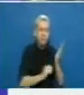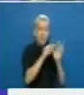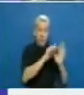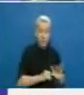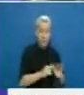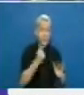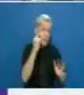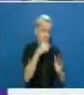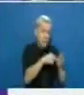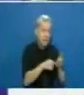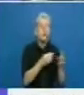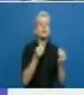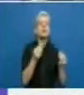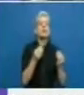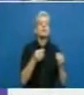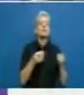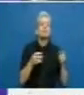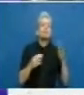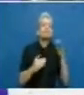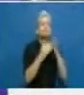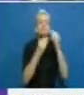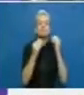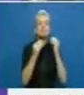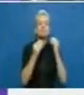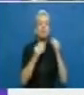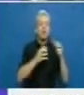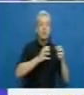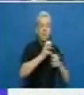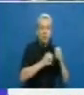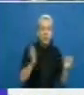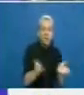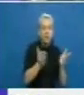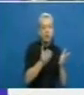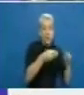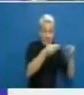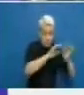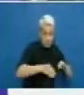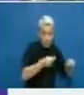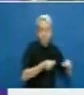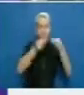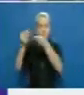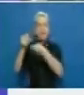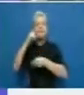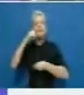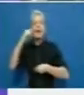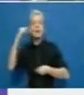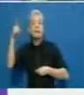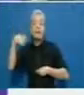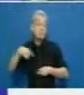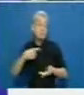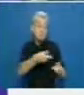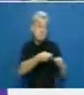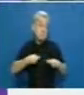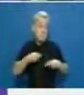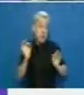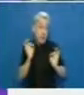de reeditar la promoción industrial, que se lo van a llevar al presidente Alberto Fernández. Alberto Fernández todavía no tiene nada en la mano, esto también es claro y